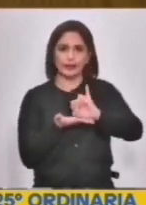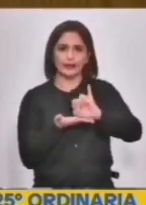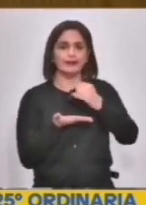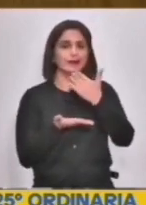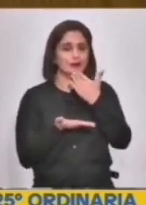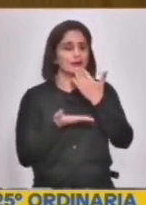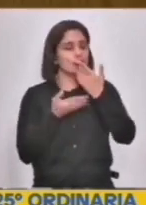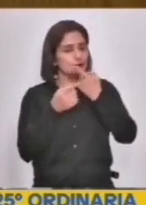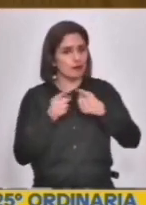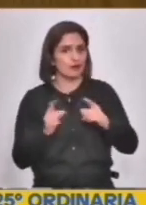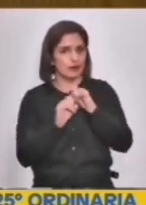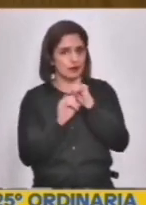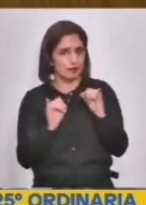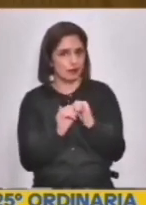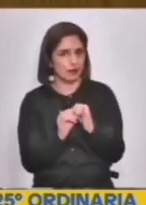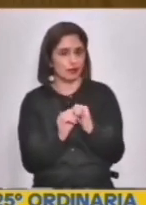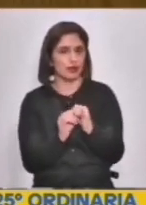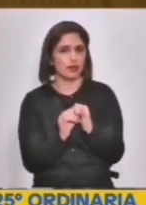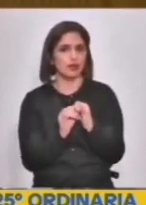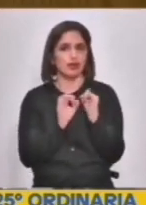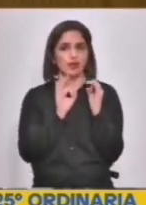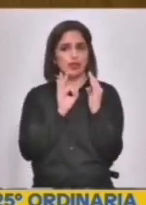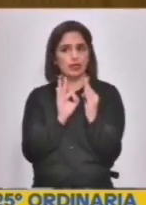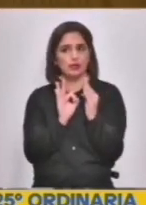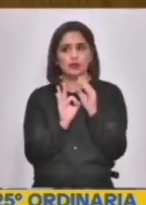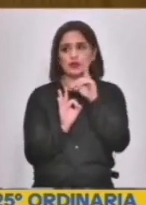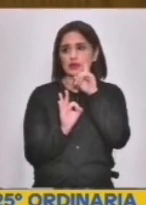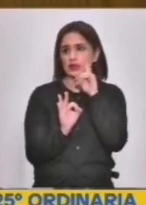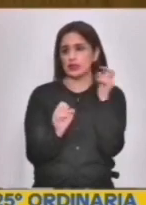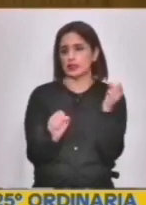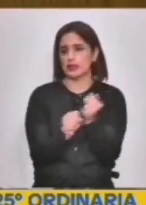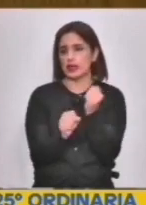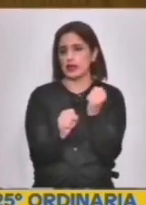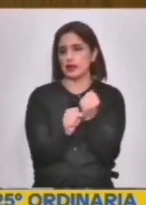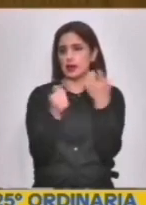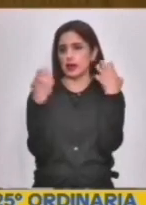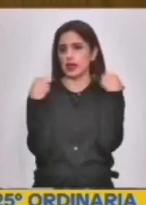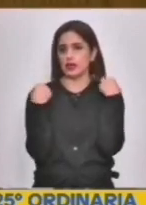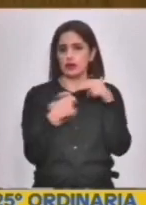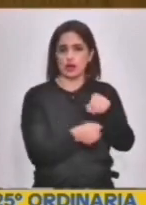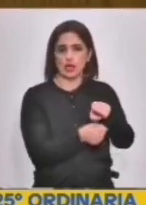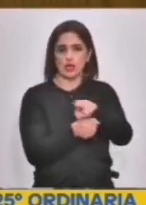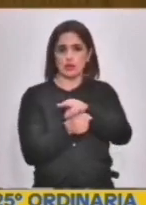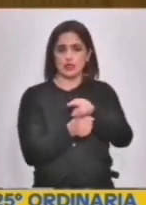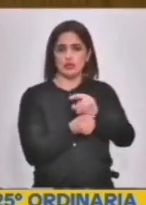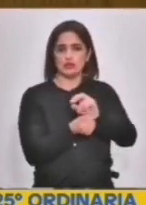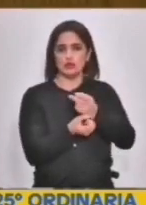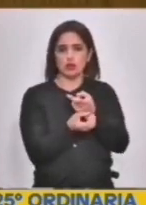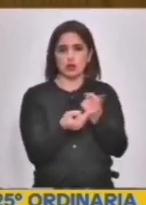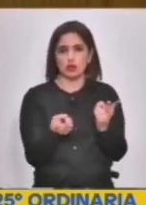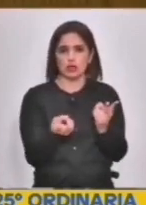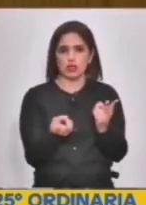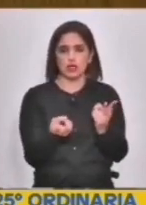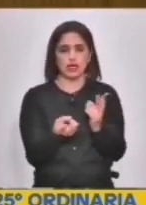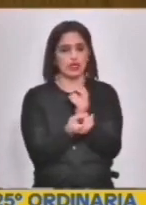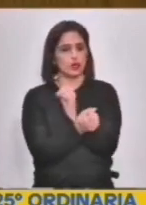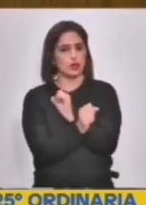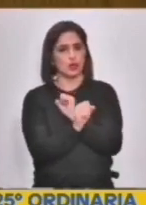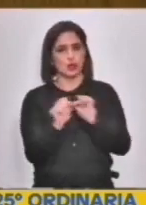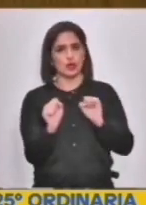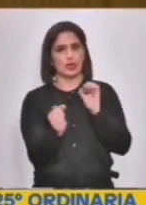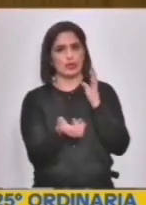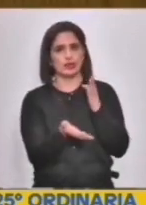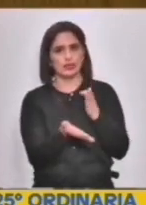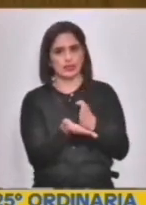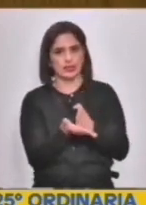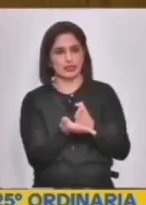puede hacerse una manera distinta y particularmente de quienes desempeñan Cargo en la administración de pública no podrán